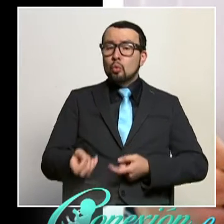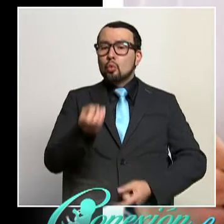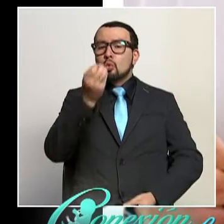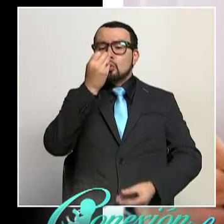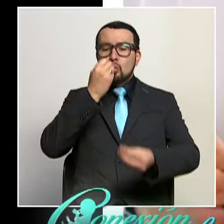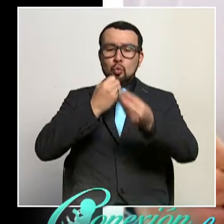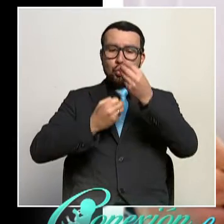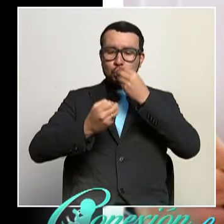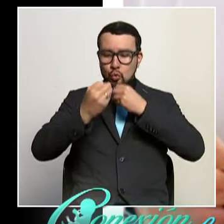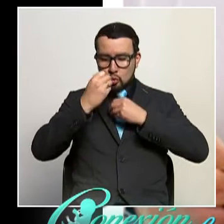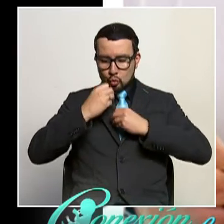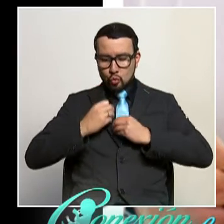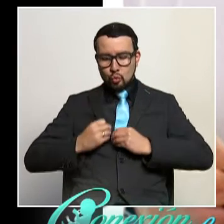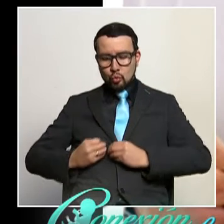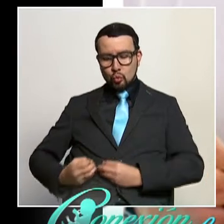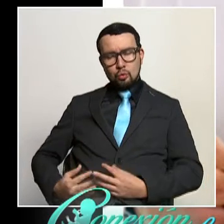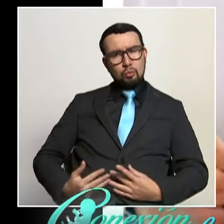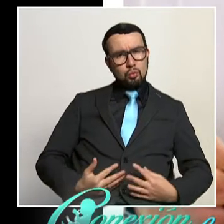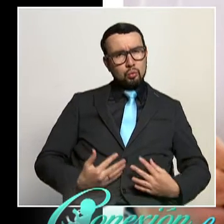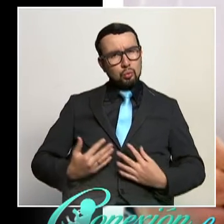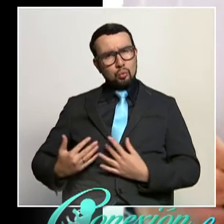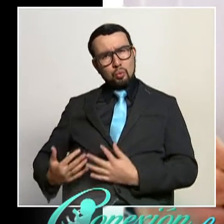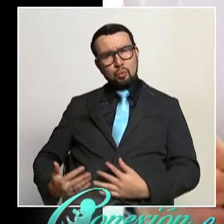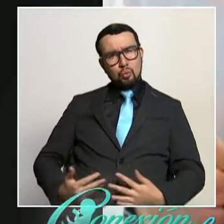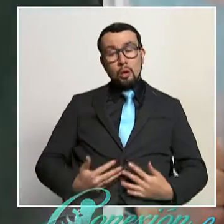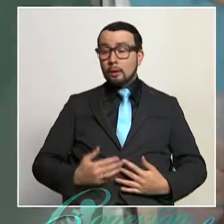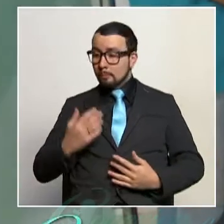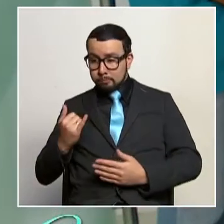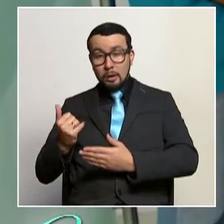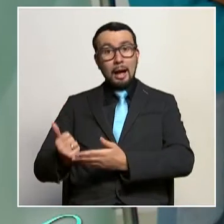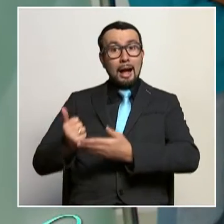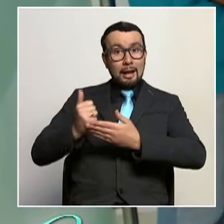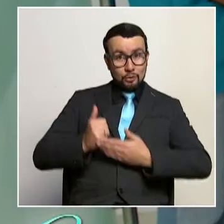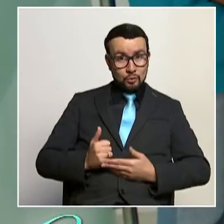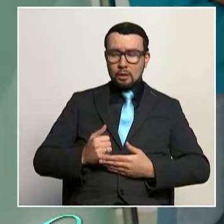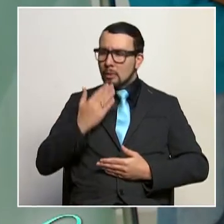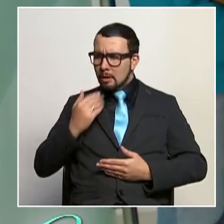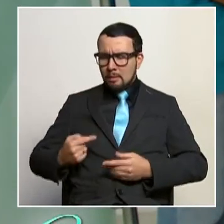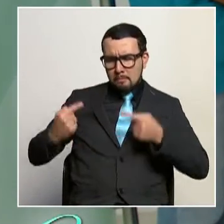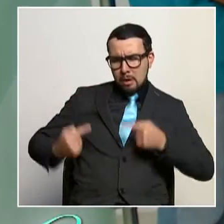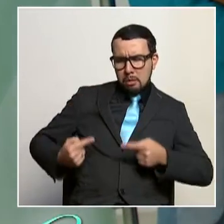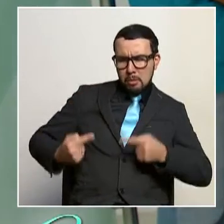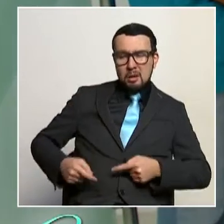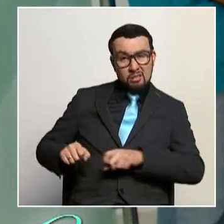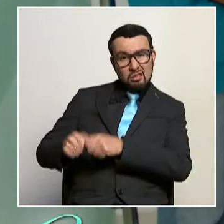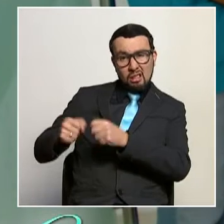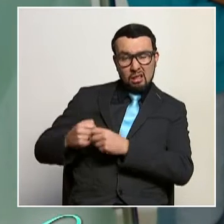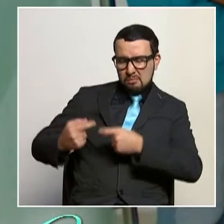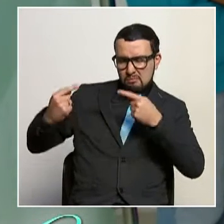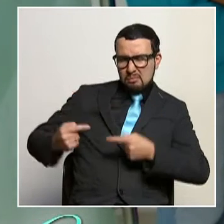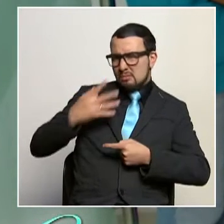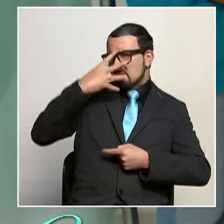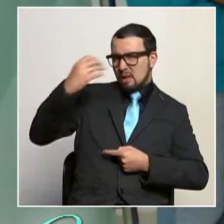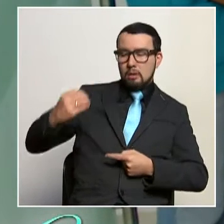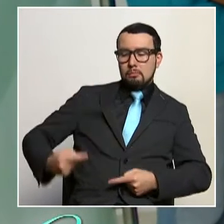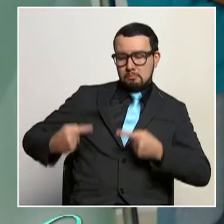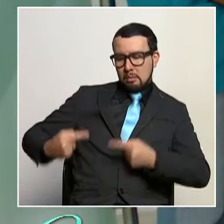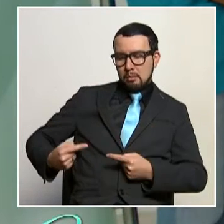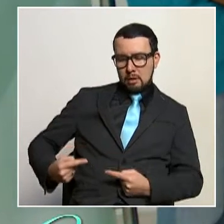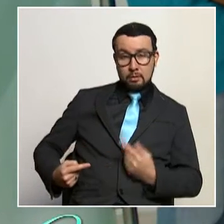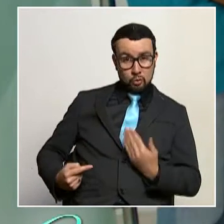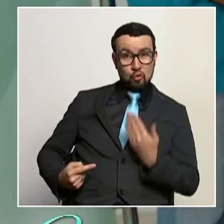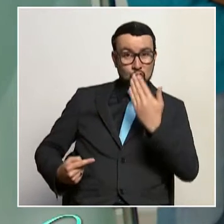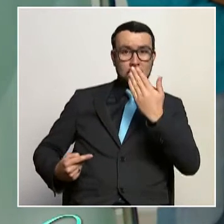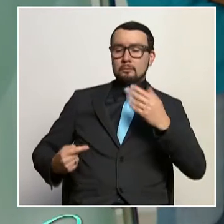son elementos de bacterias que están compitiendo con las bacterias dañinas y muy posiblemente él vaya a